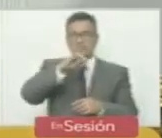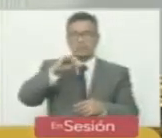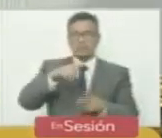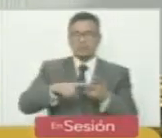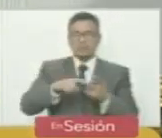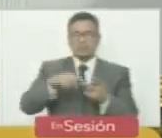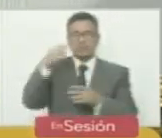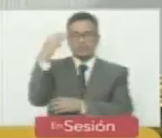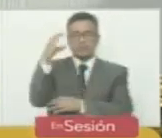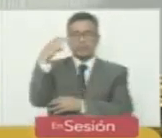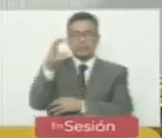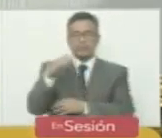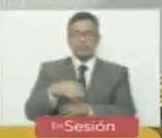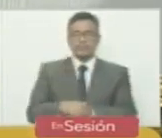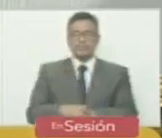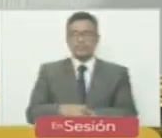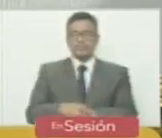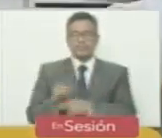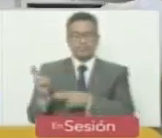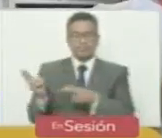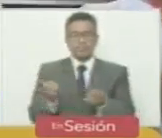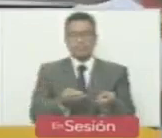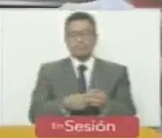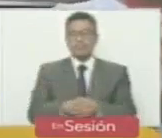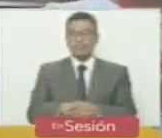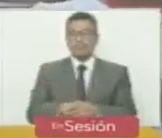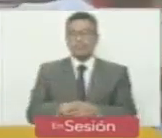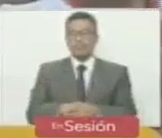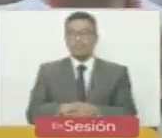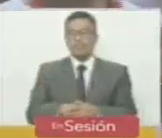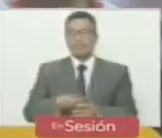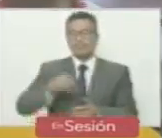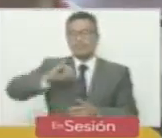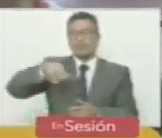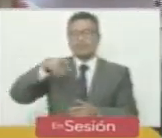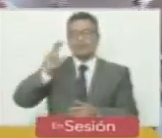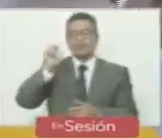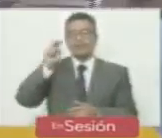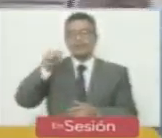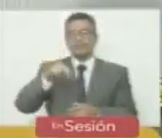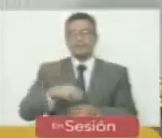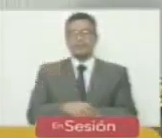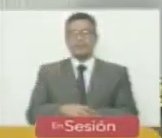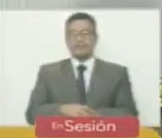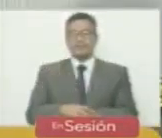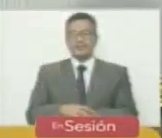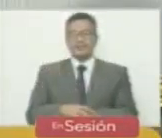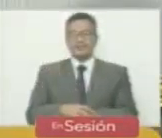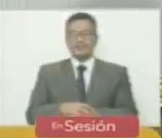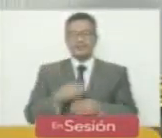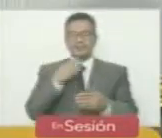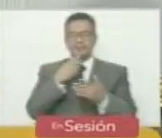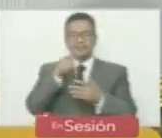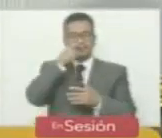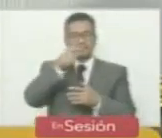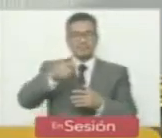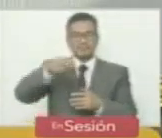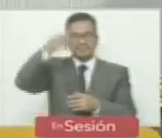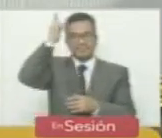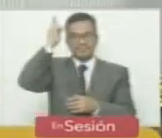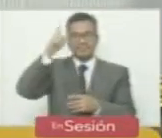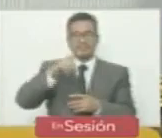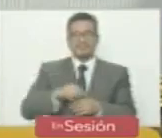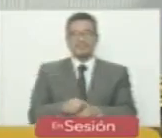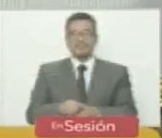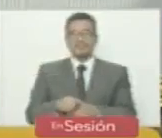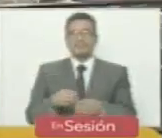Colombia. Bienvenido. Juan José Cani Vázquez, dirigente del pueblo indígena de Quiche, República